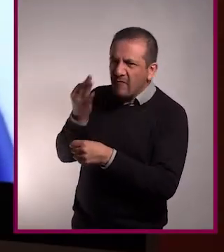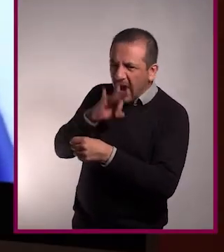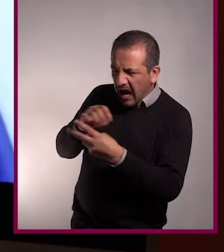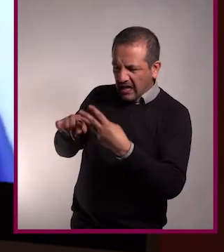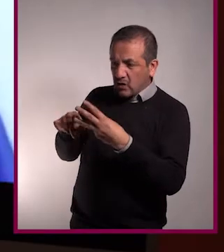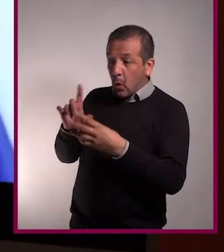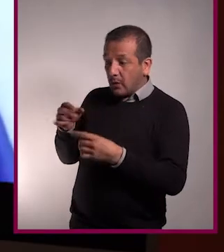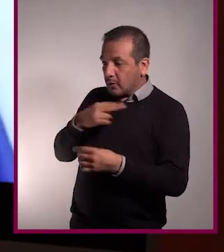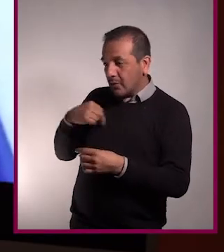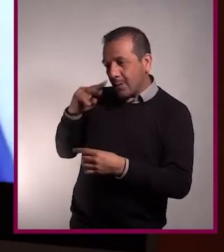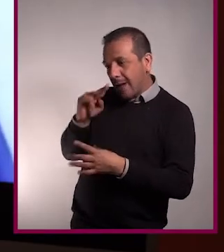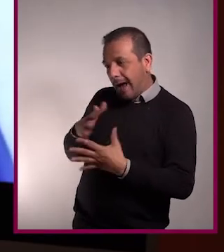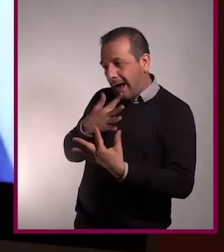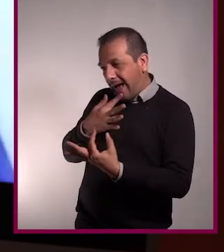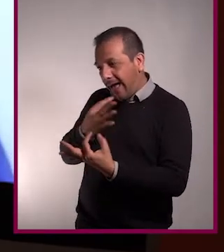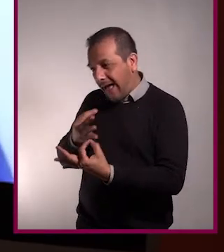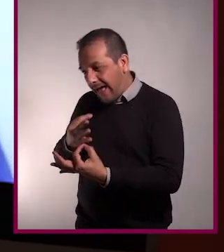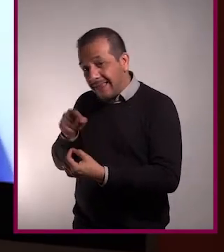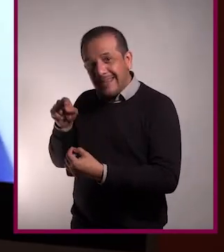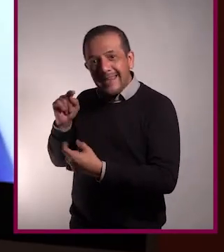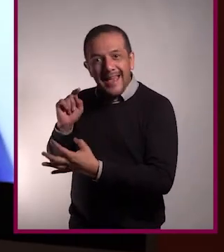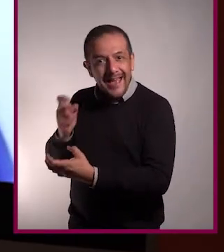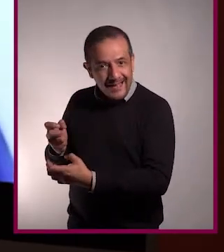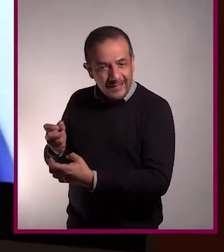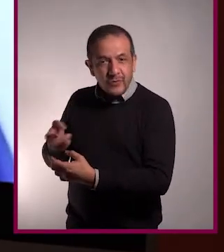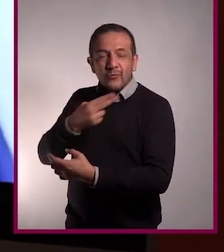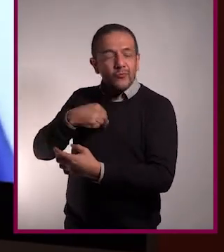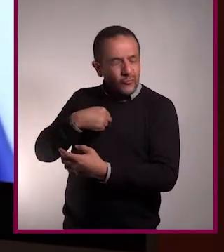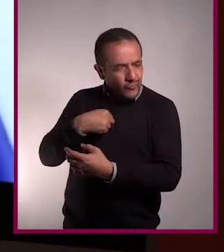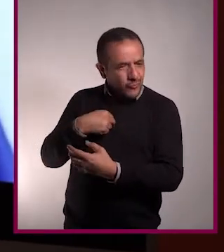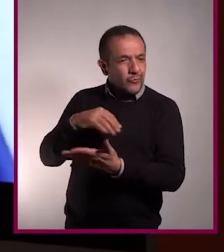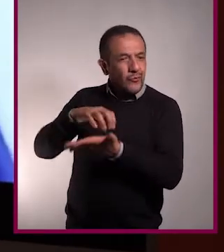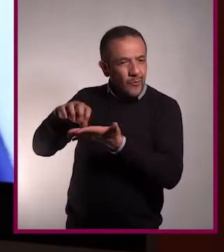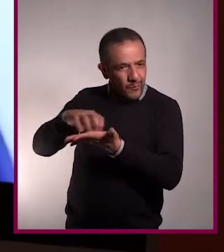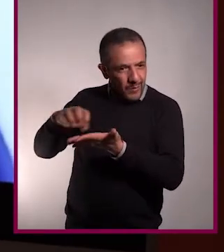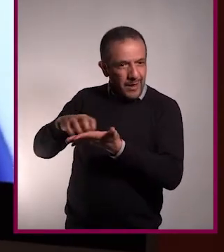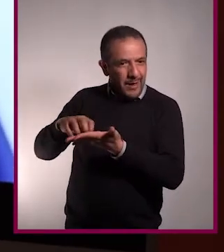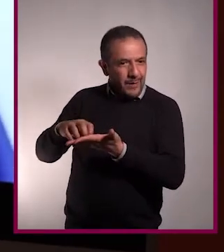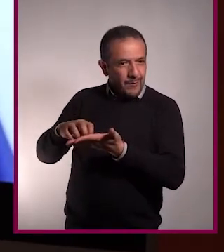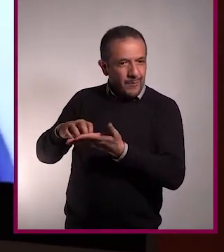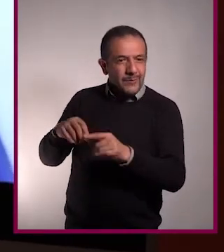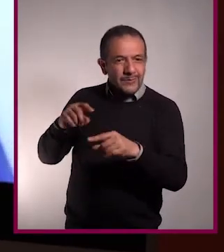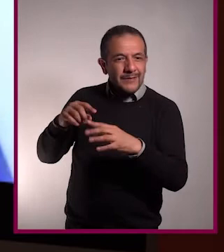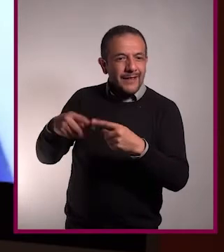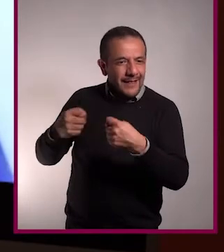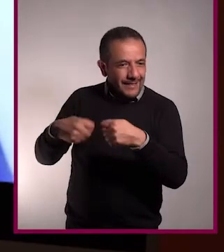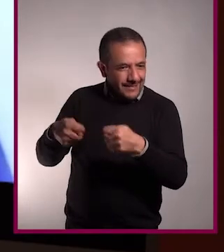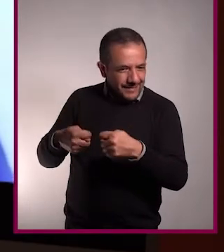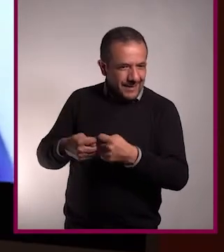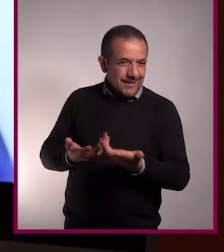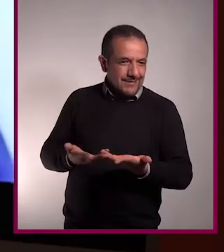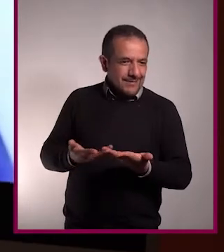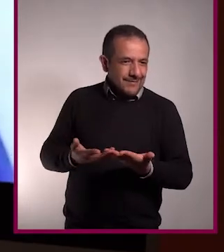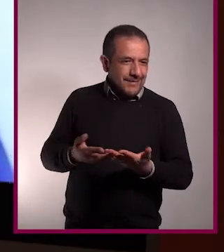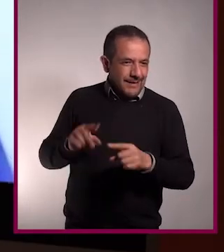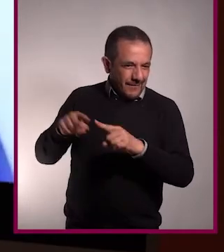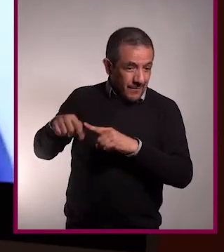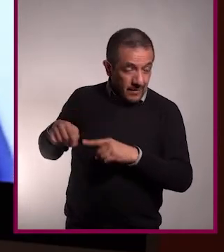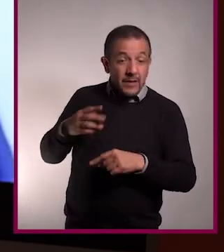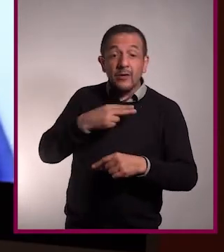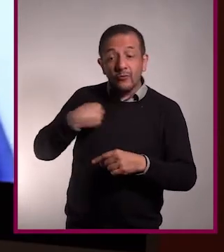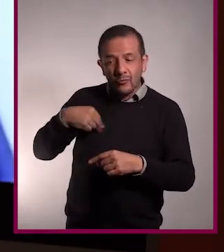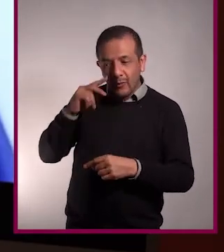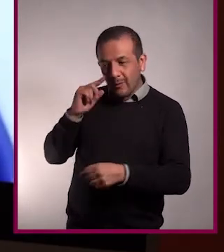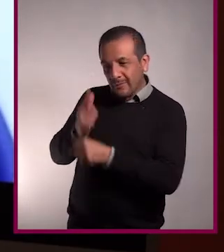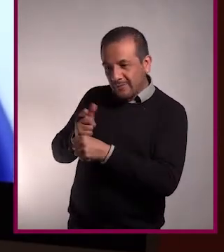tienen colorantes, que tienen saborizantes, que pueden ser como muy atractivos cuando los vemos, y son los que generalmente compramos en estas